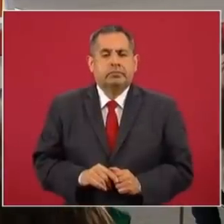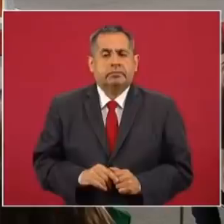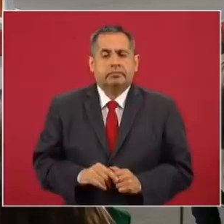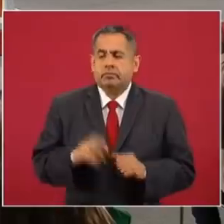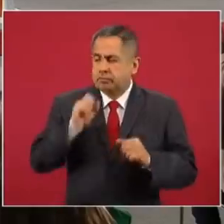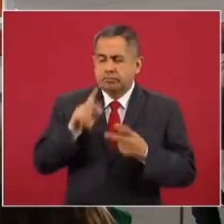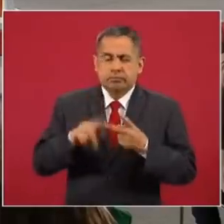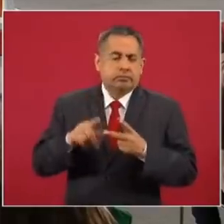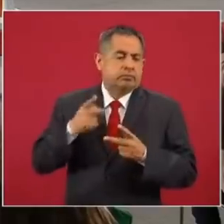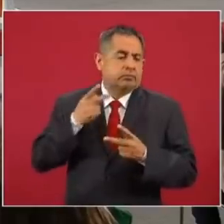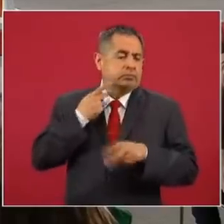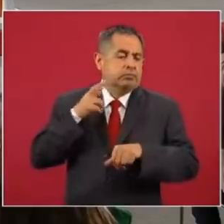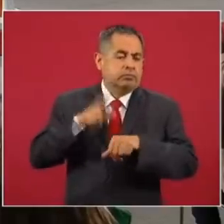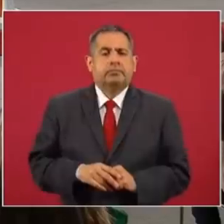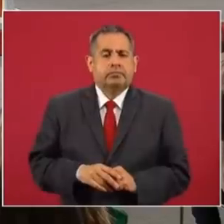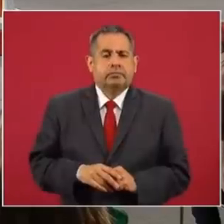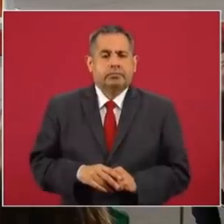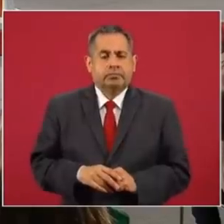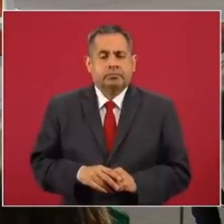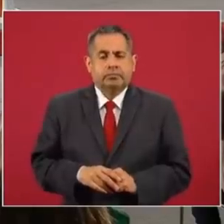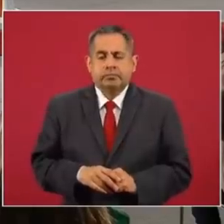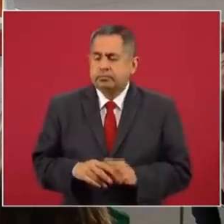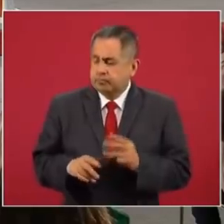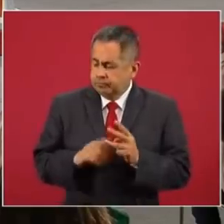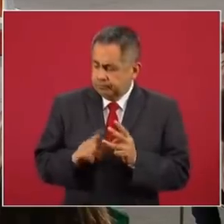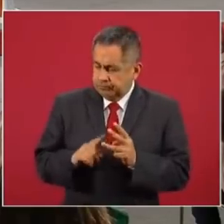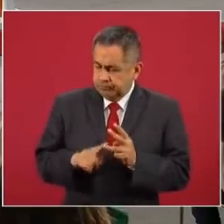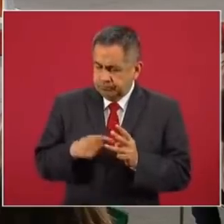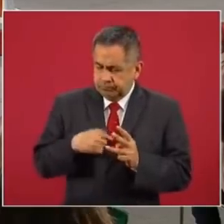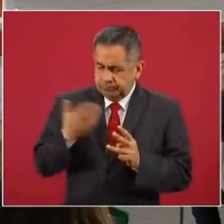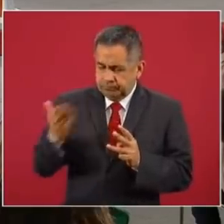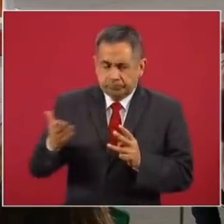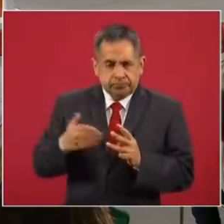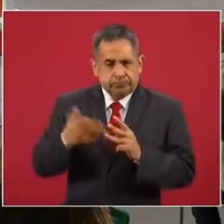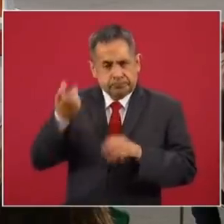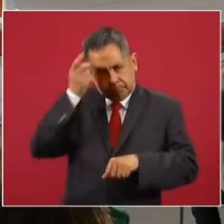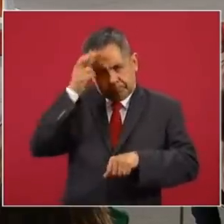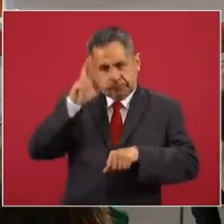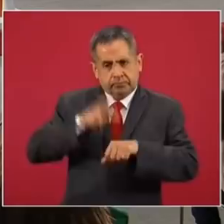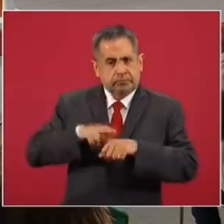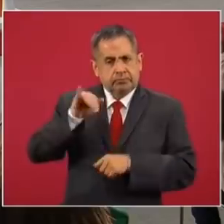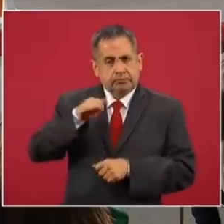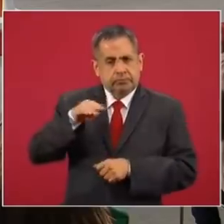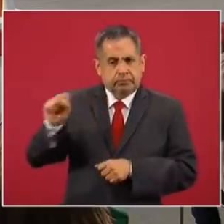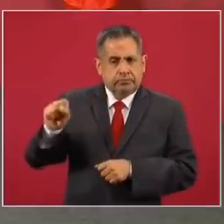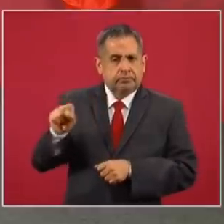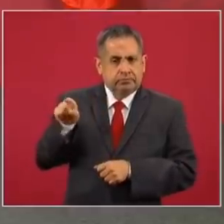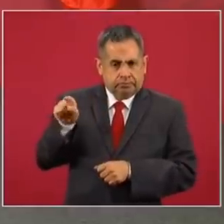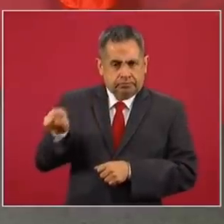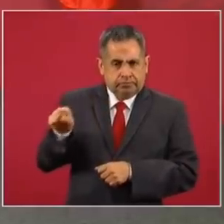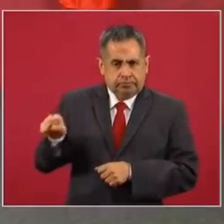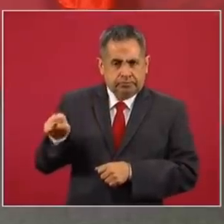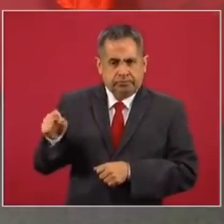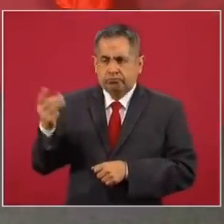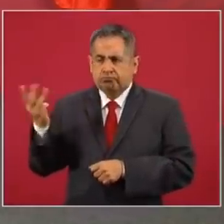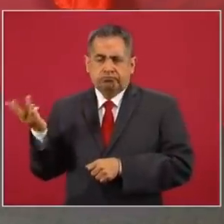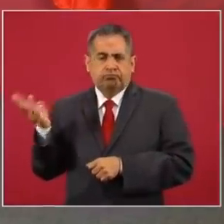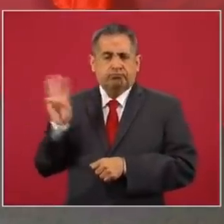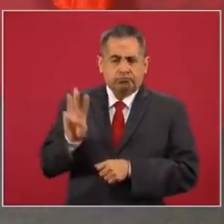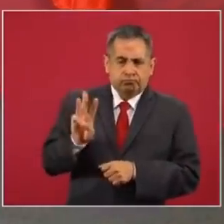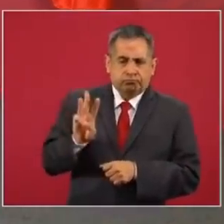al procurador fiscal y al director del Seguro Social que